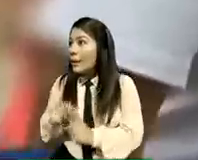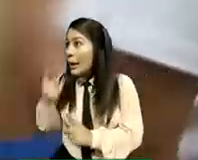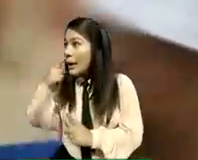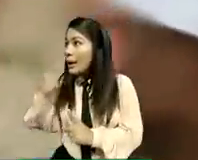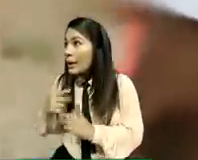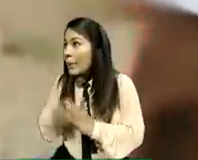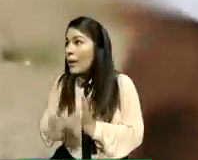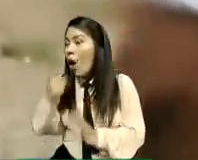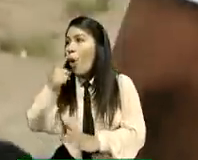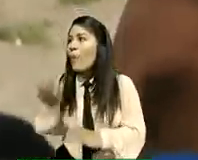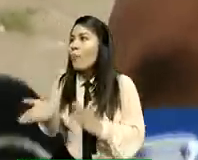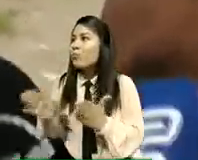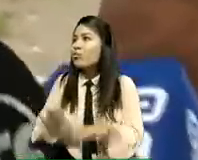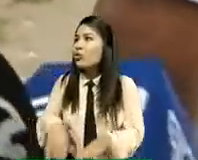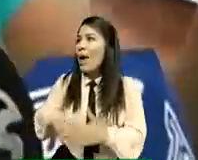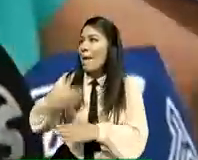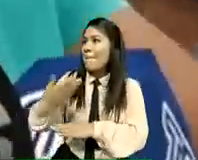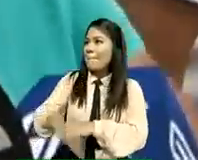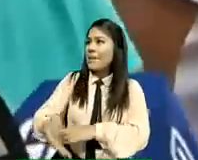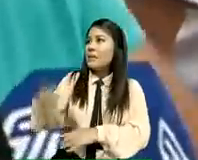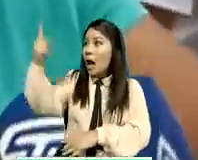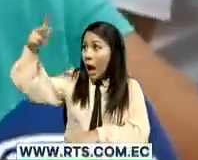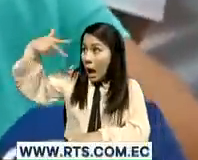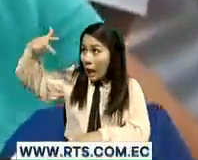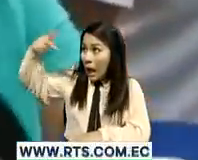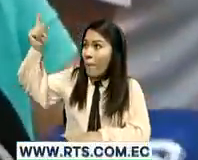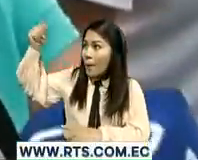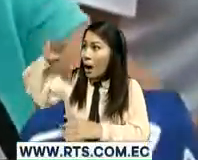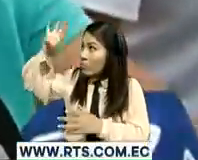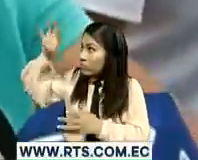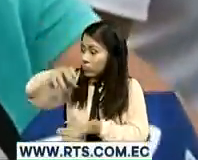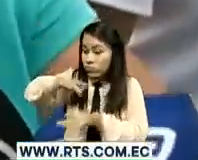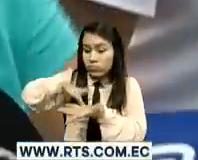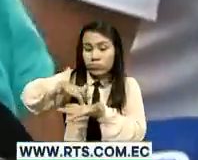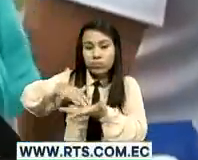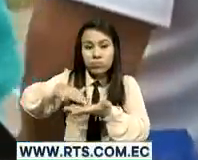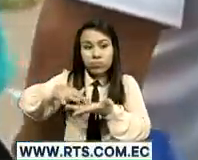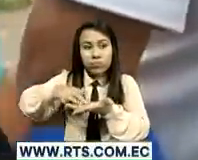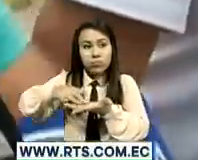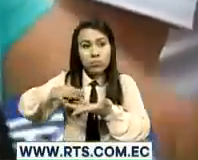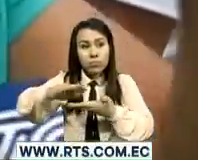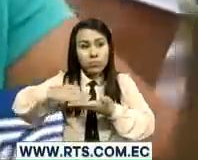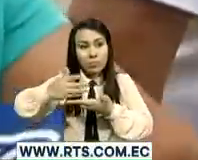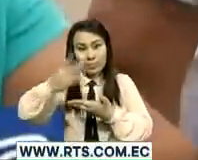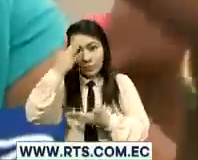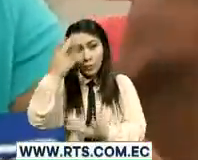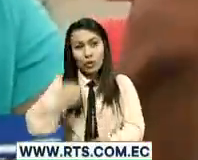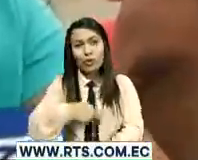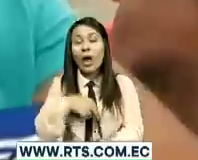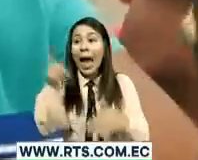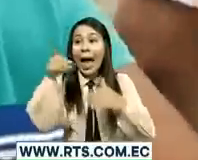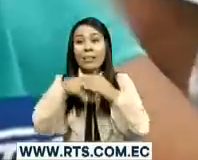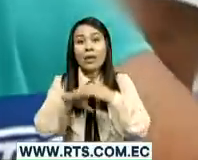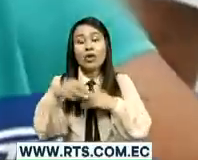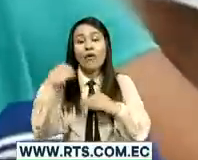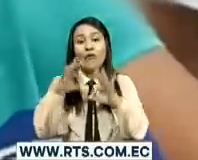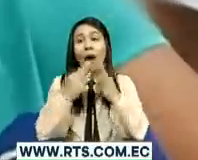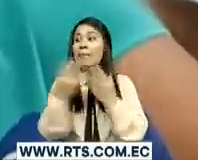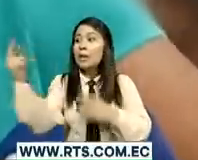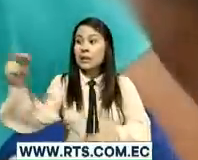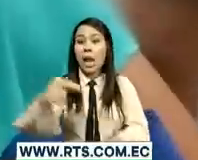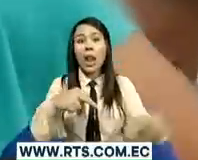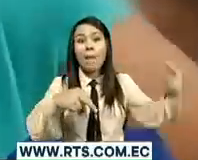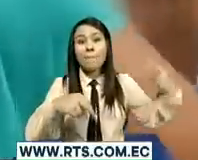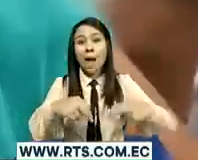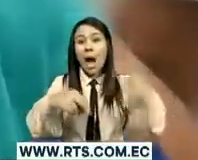ya el chico estaba botado ahí en el suelo. Para eso hay cámara, que revisen la cámara los señores, las autoridades. Porque nosotros también tenemos familia y aquí a mañana le puede suceder a nuestro